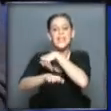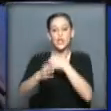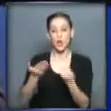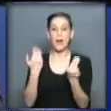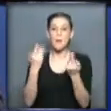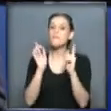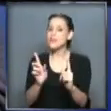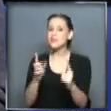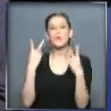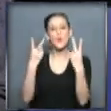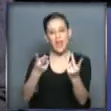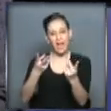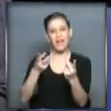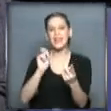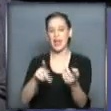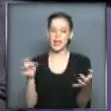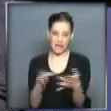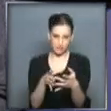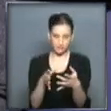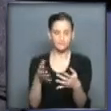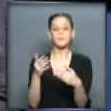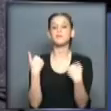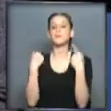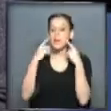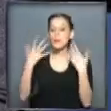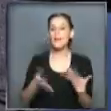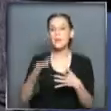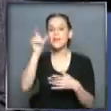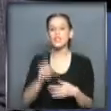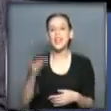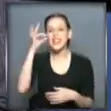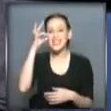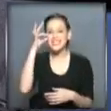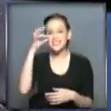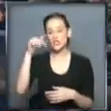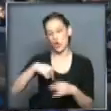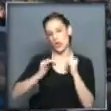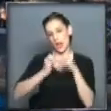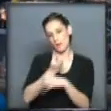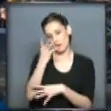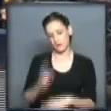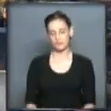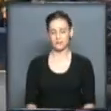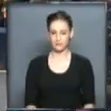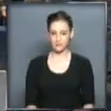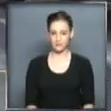mismo recorrido que hace el ferrocarril. Vamos a ver algunos testimonios de lo que ocurría esta mañana.